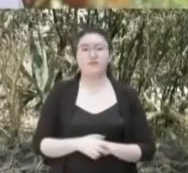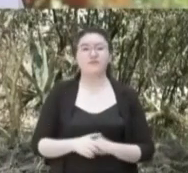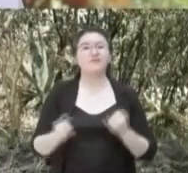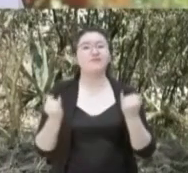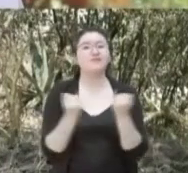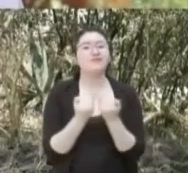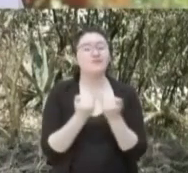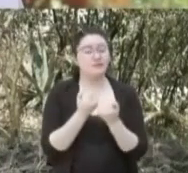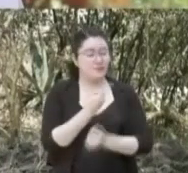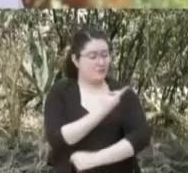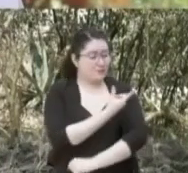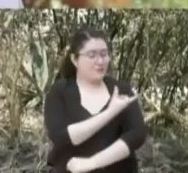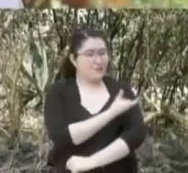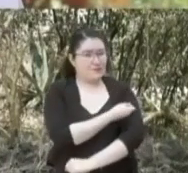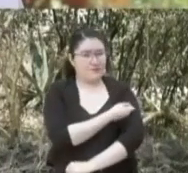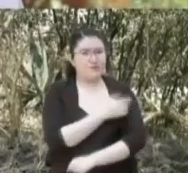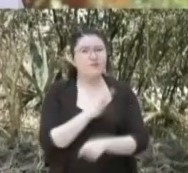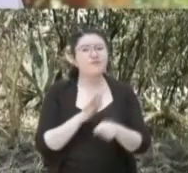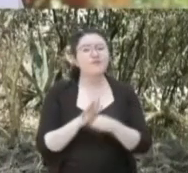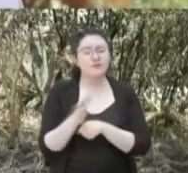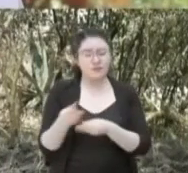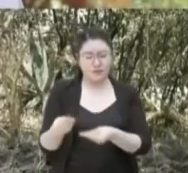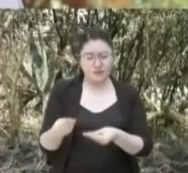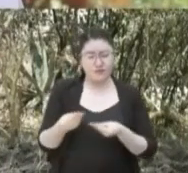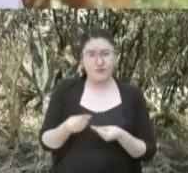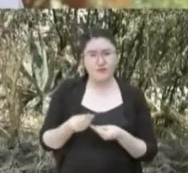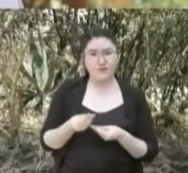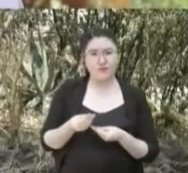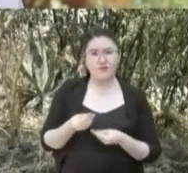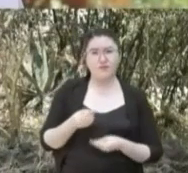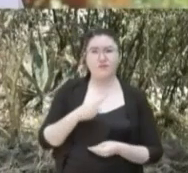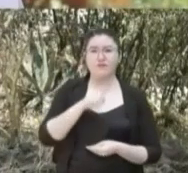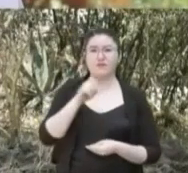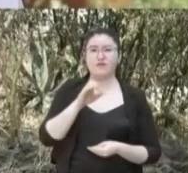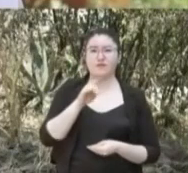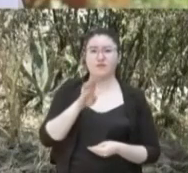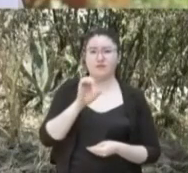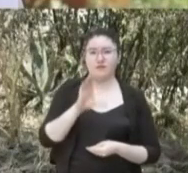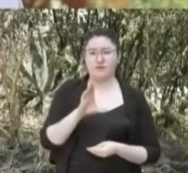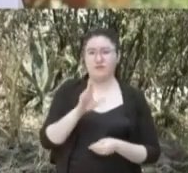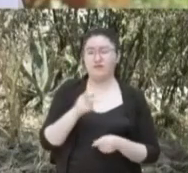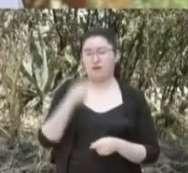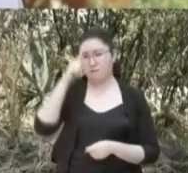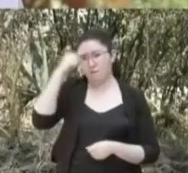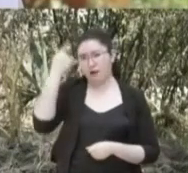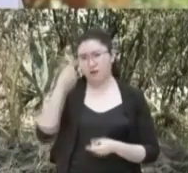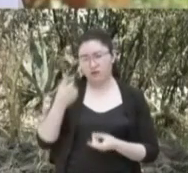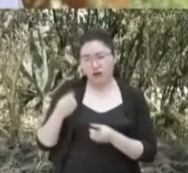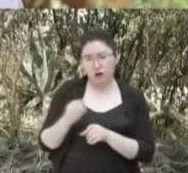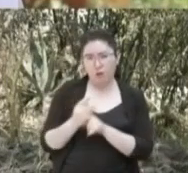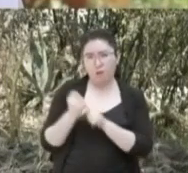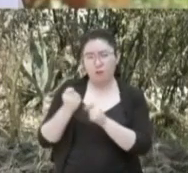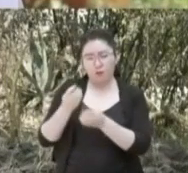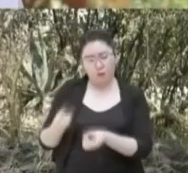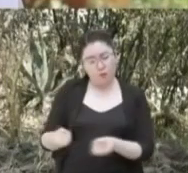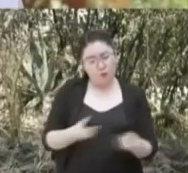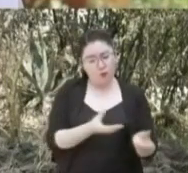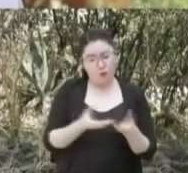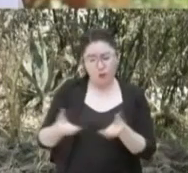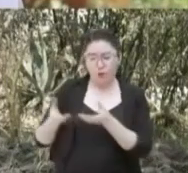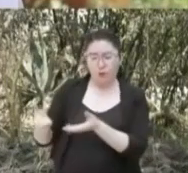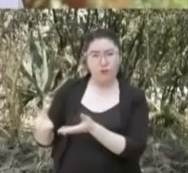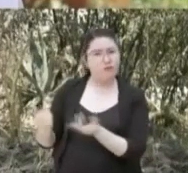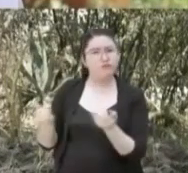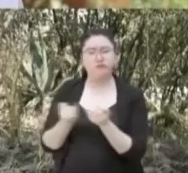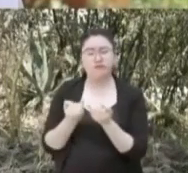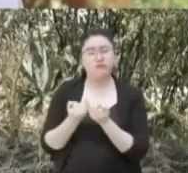También el tipo de vacuna que nos va a tocar. La Sinovac tiene una facilidad mayor de transporte y